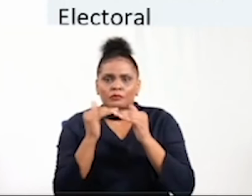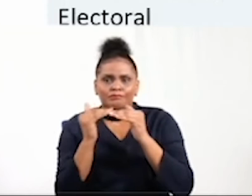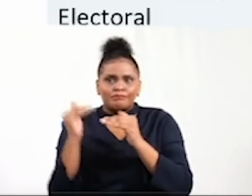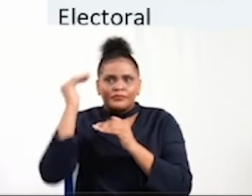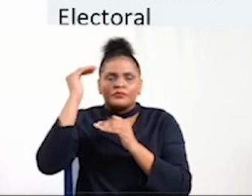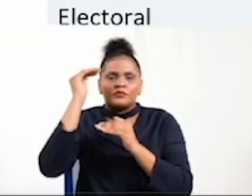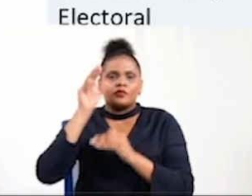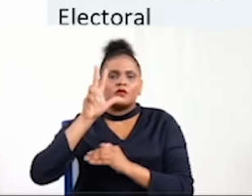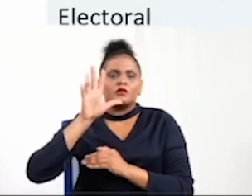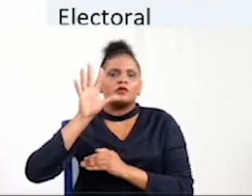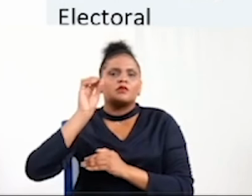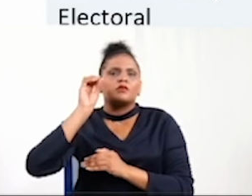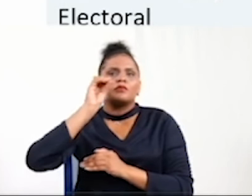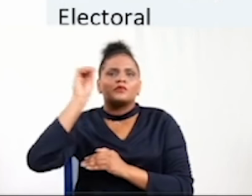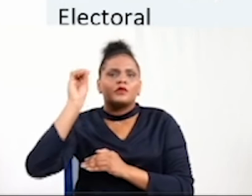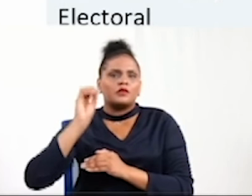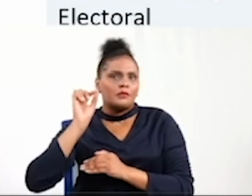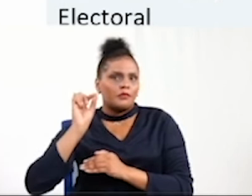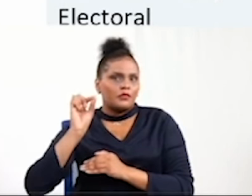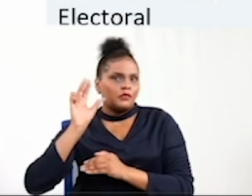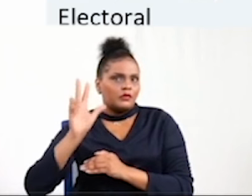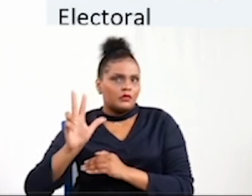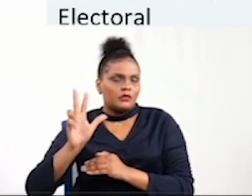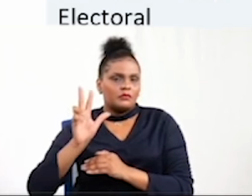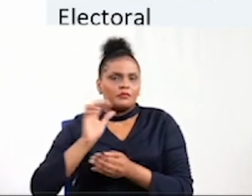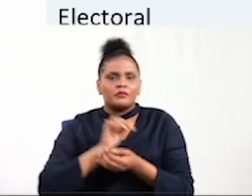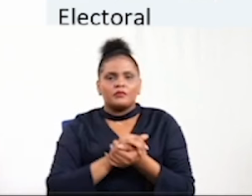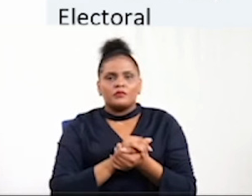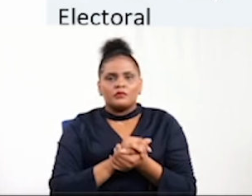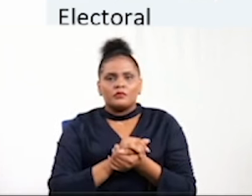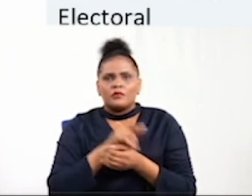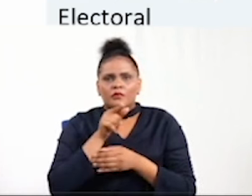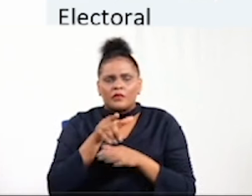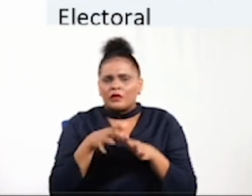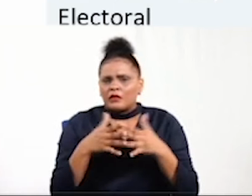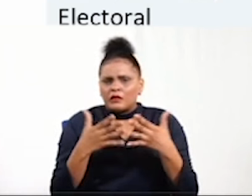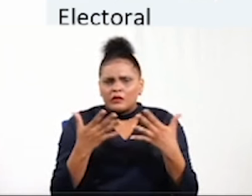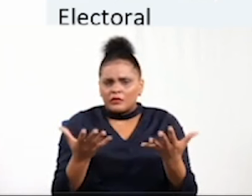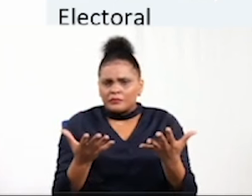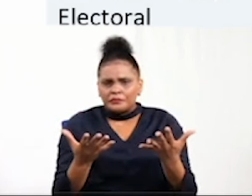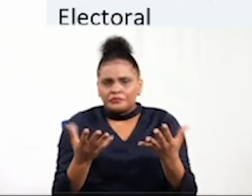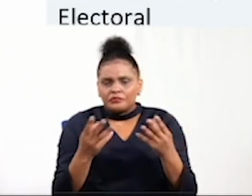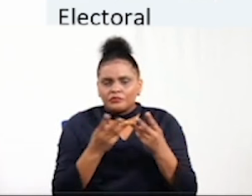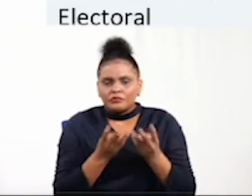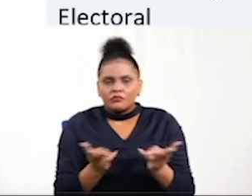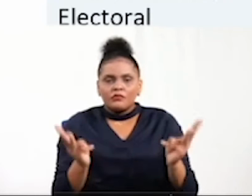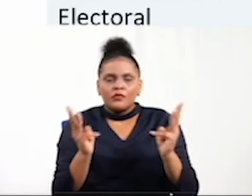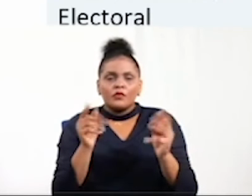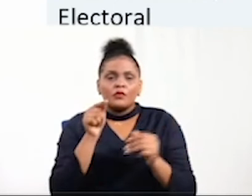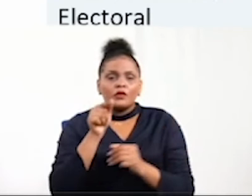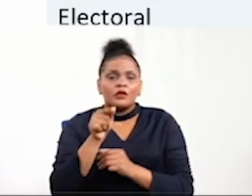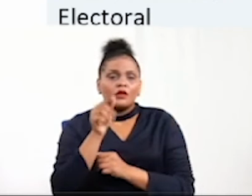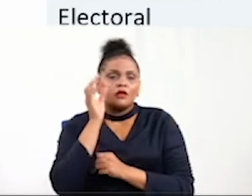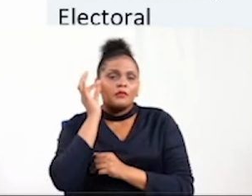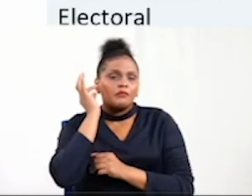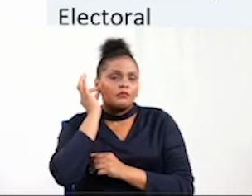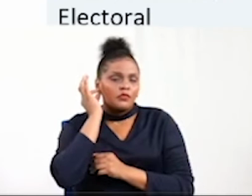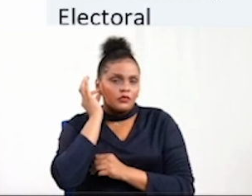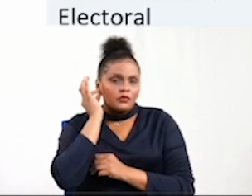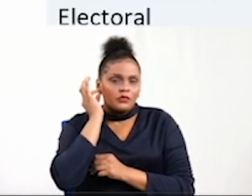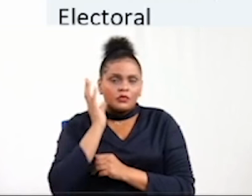35.3 y también observamos que el mecanismo de la mujer no cuenta no contaba